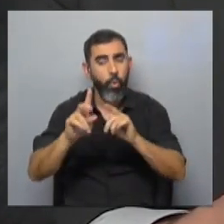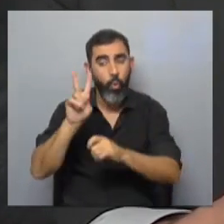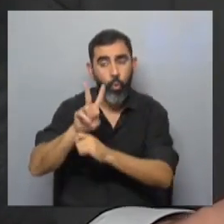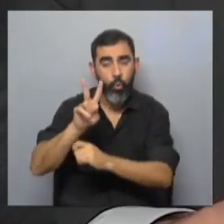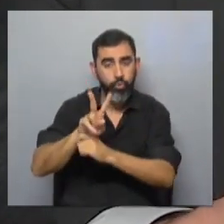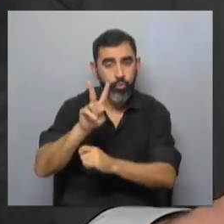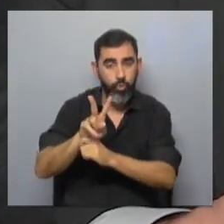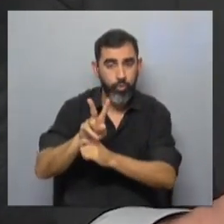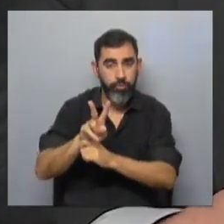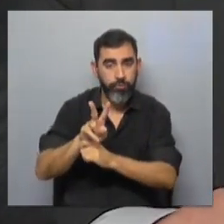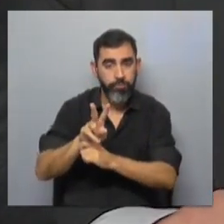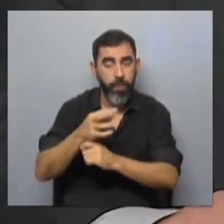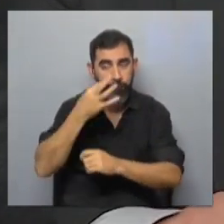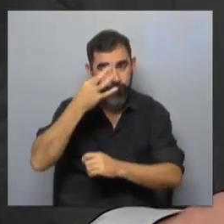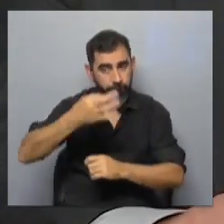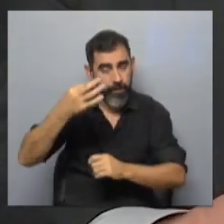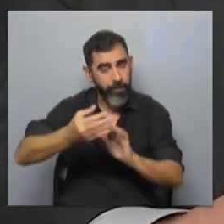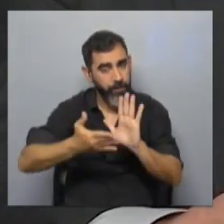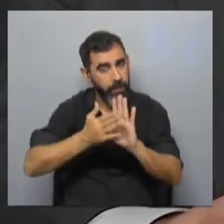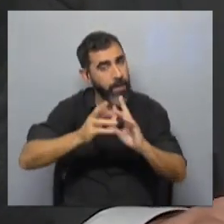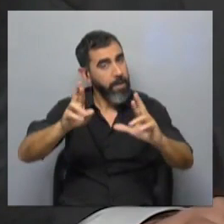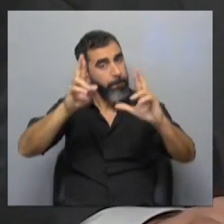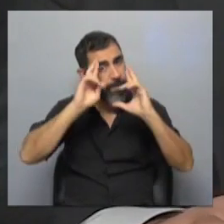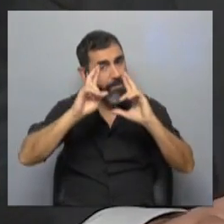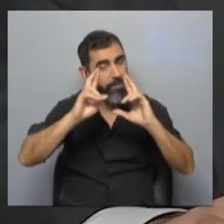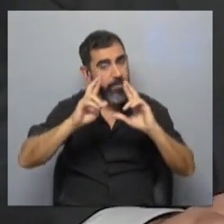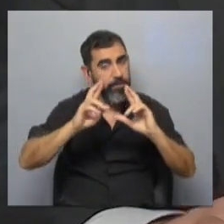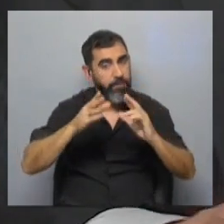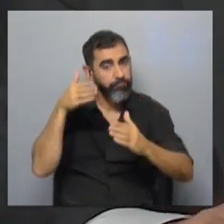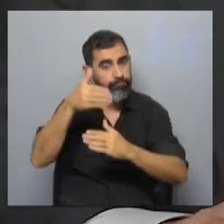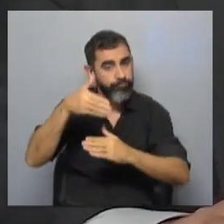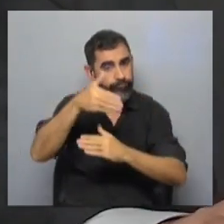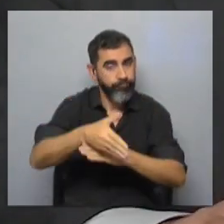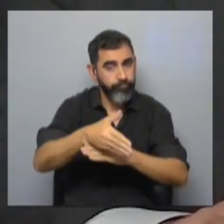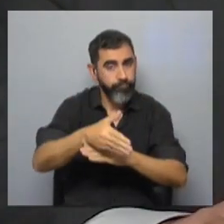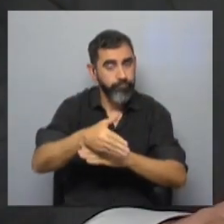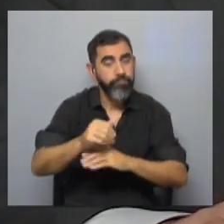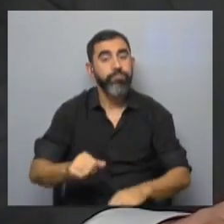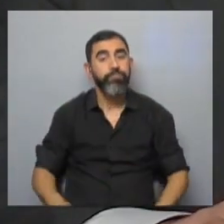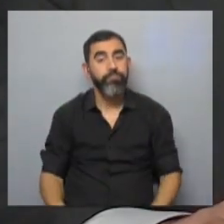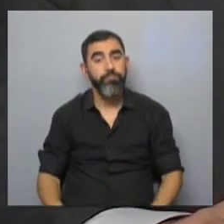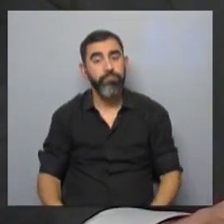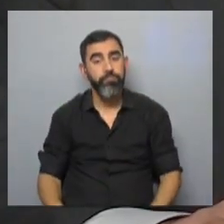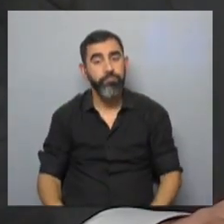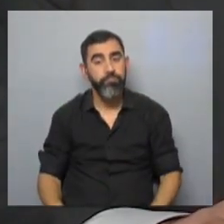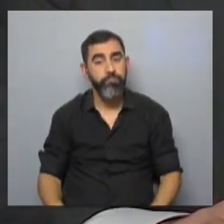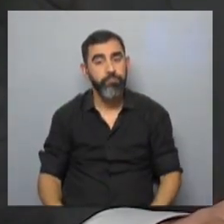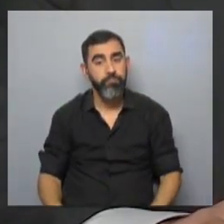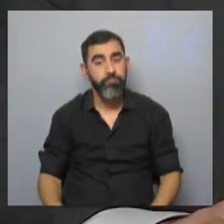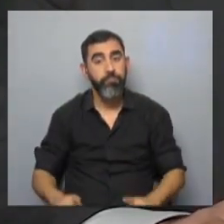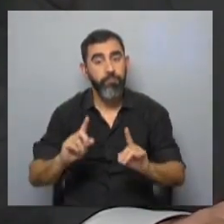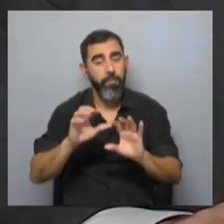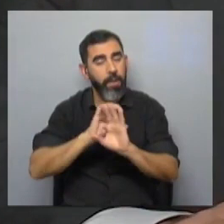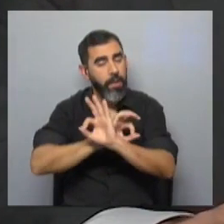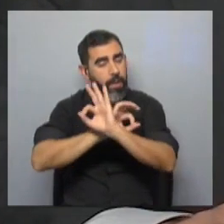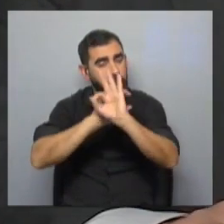control para justamente verificar el cumplimiento de la asistencia. Y queremos también destacar o dejar en